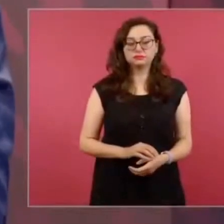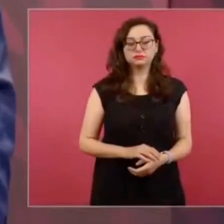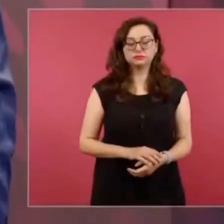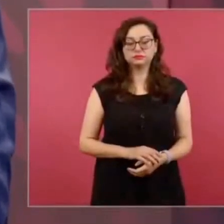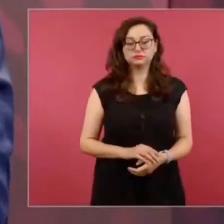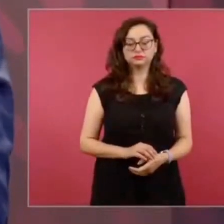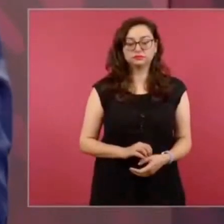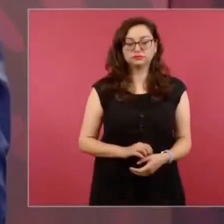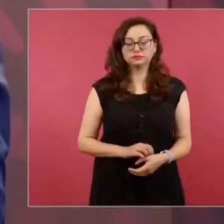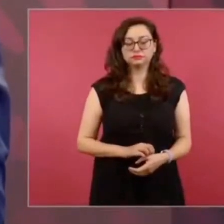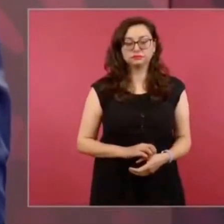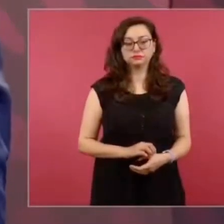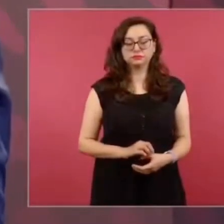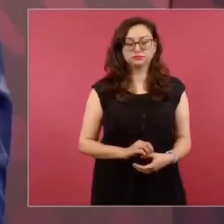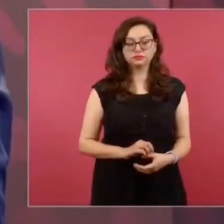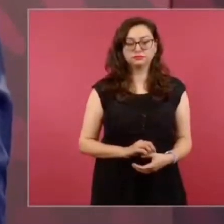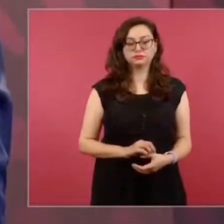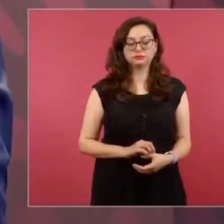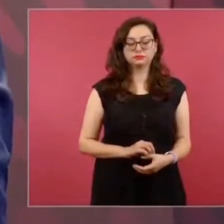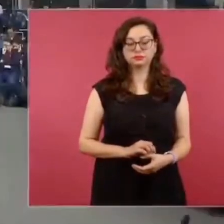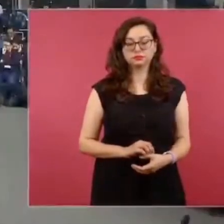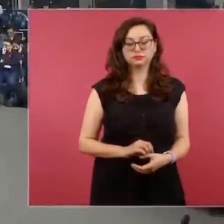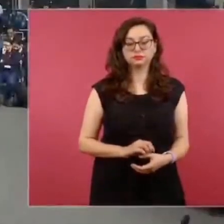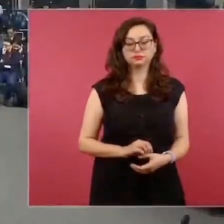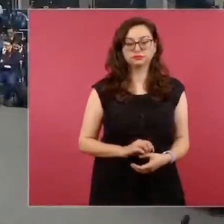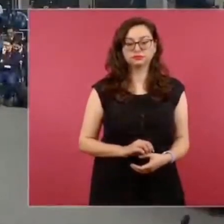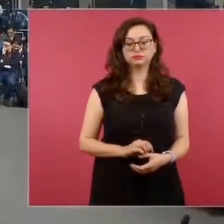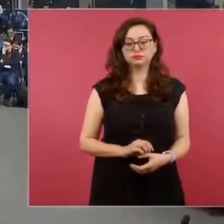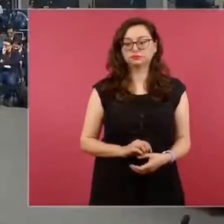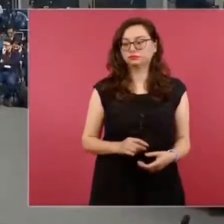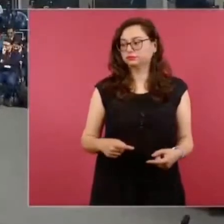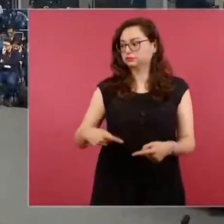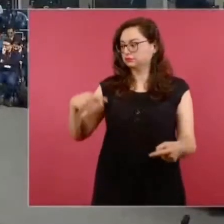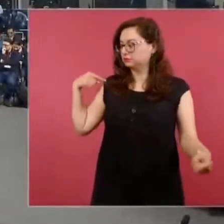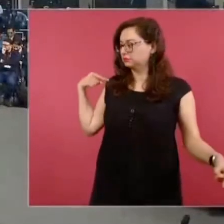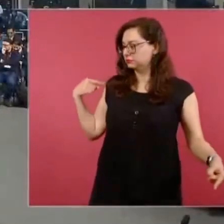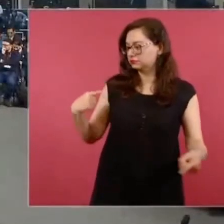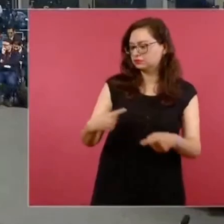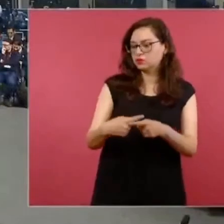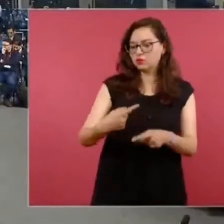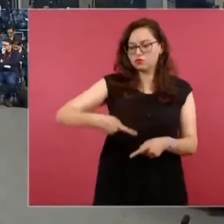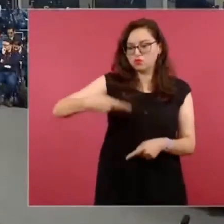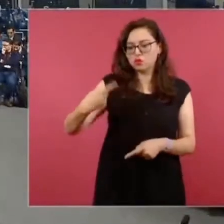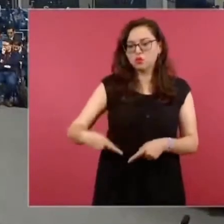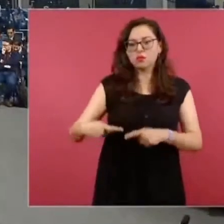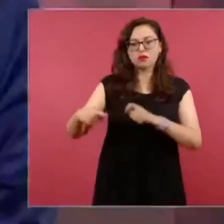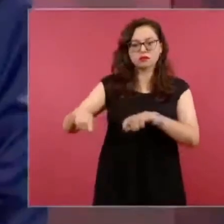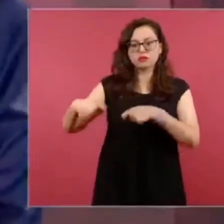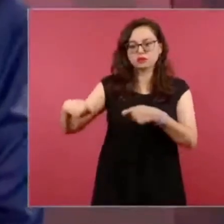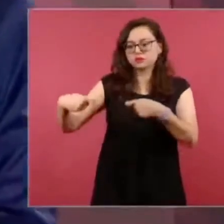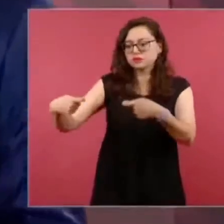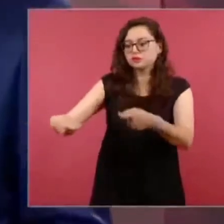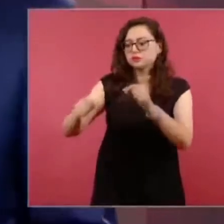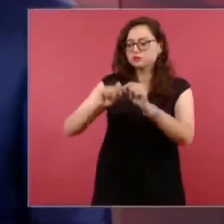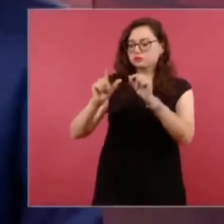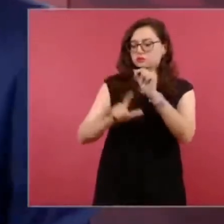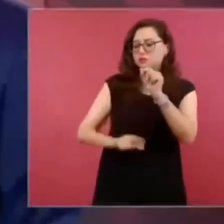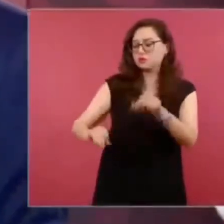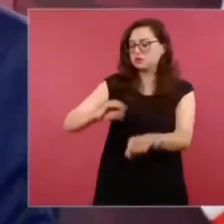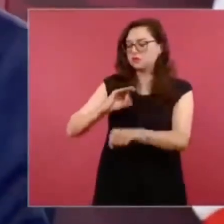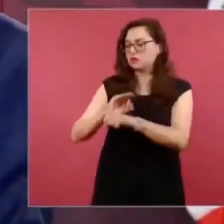Es darle la espalda, ¿no?, a lo que nos ha salvado. ¿Qué ha salvado a México?